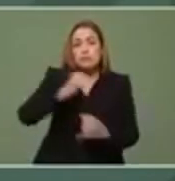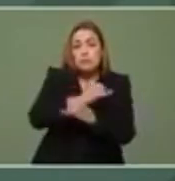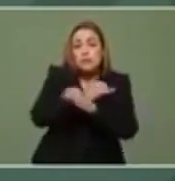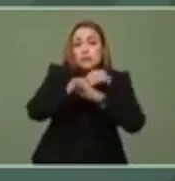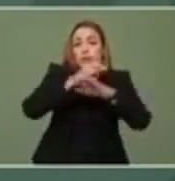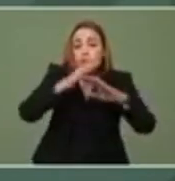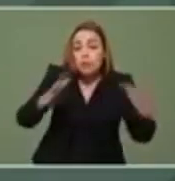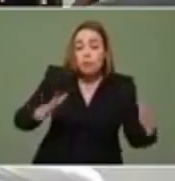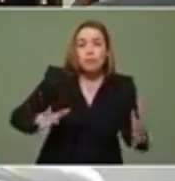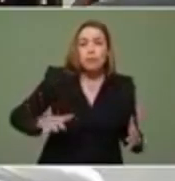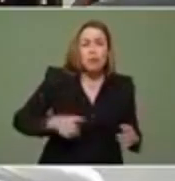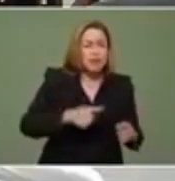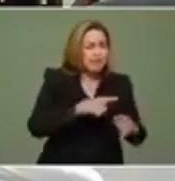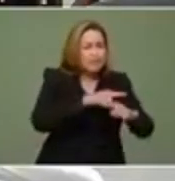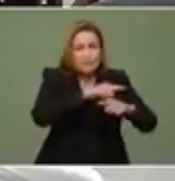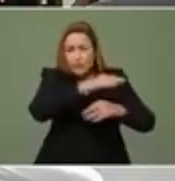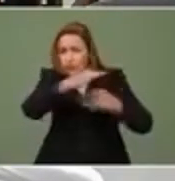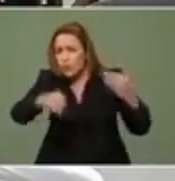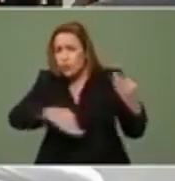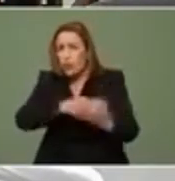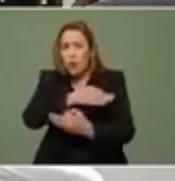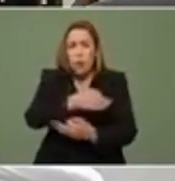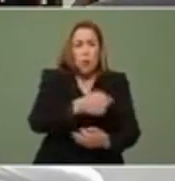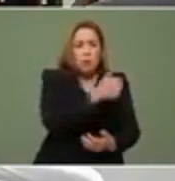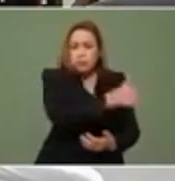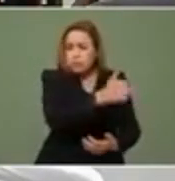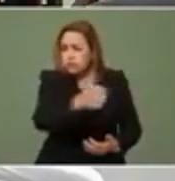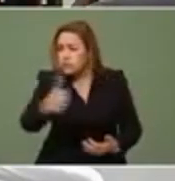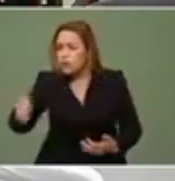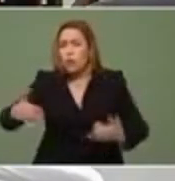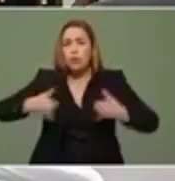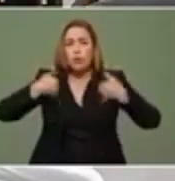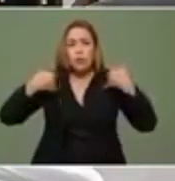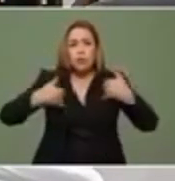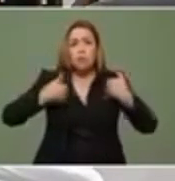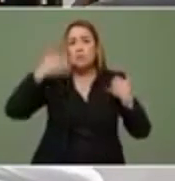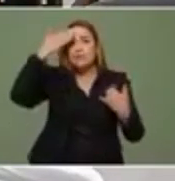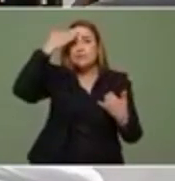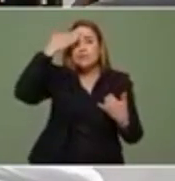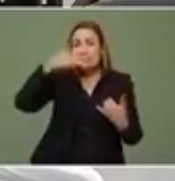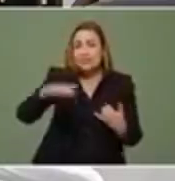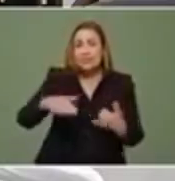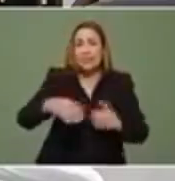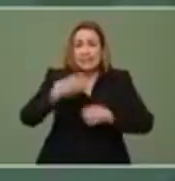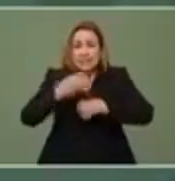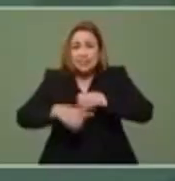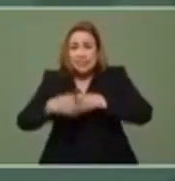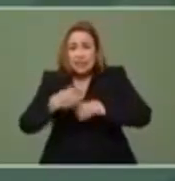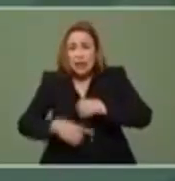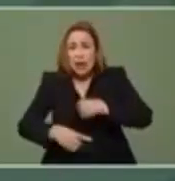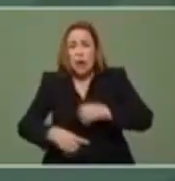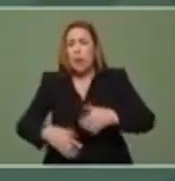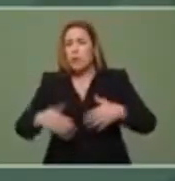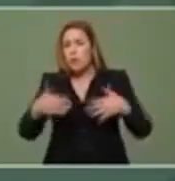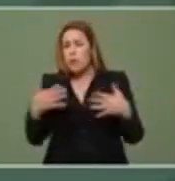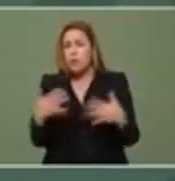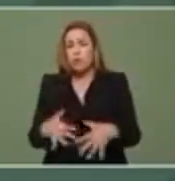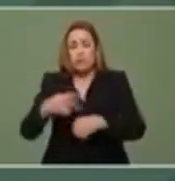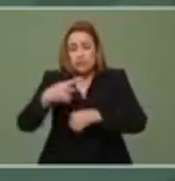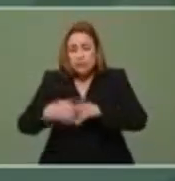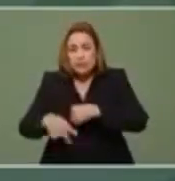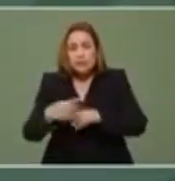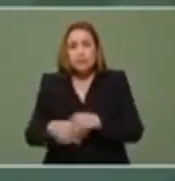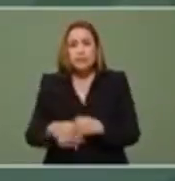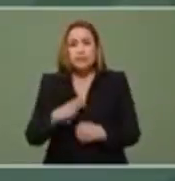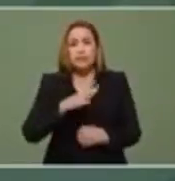los jóvenes sobre el daño que causan las drogas. Respecto a llevar a cabo juicios políticos en contra de los expresidentes